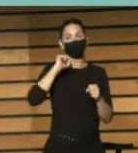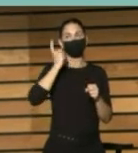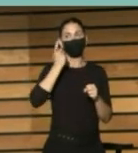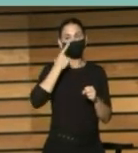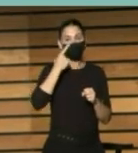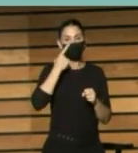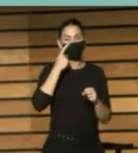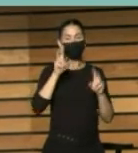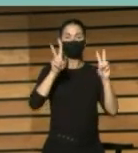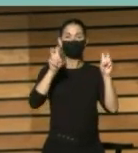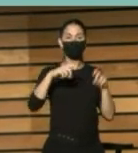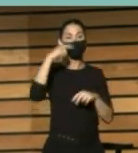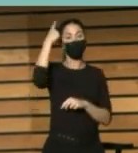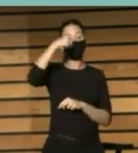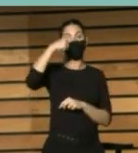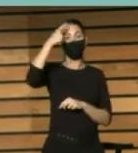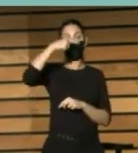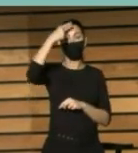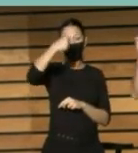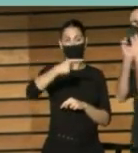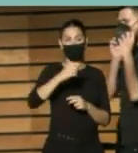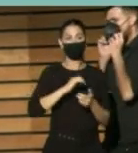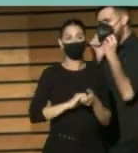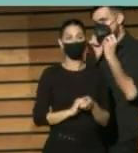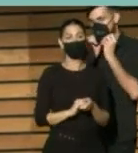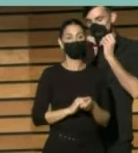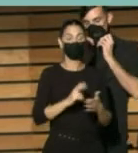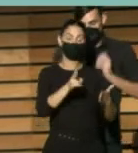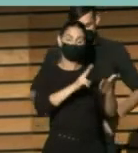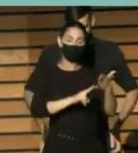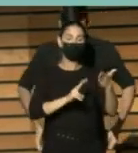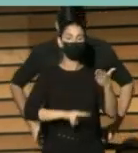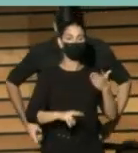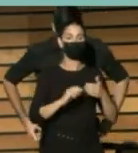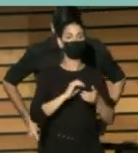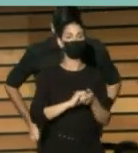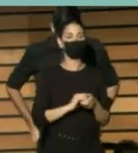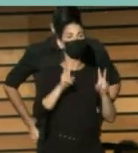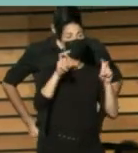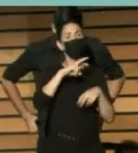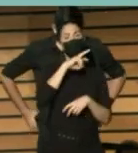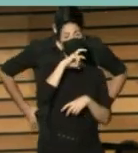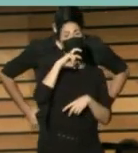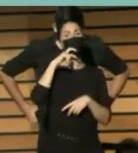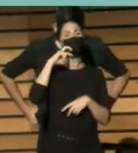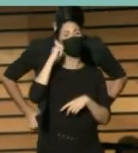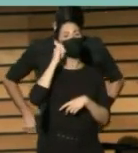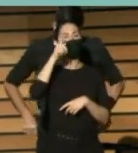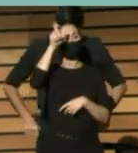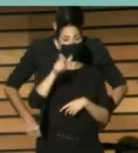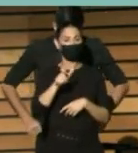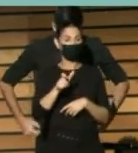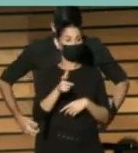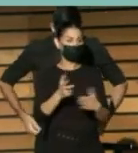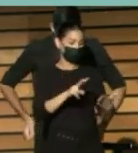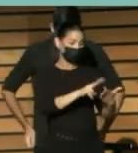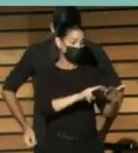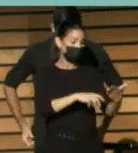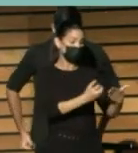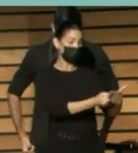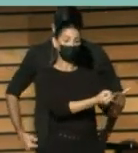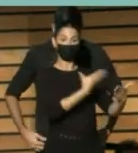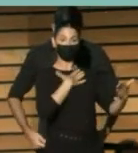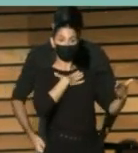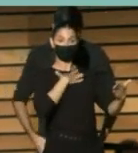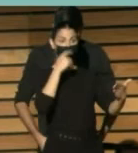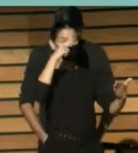la cultura y, en concreto, de la lectura y de los valores que la lectura transmite, no solo